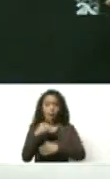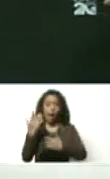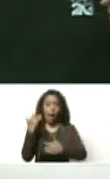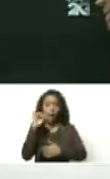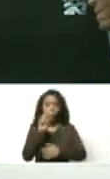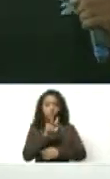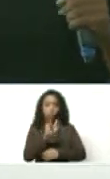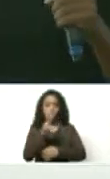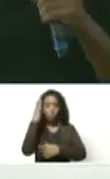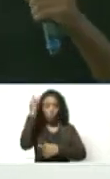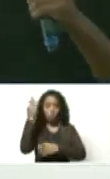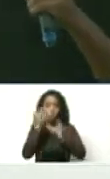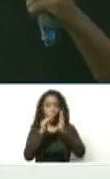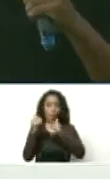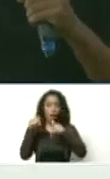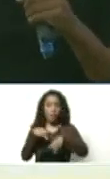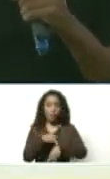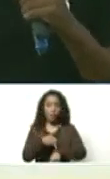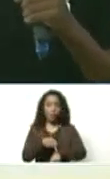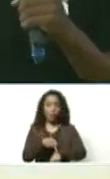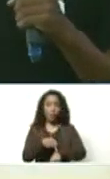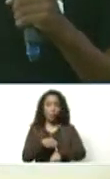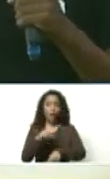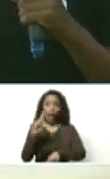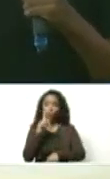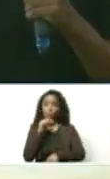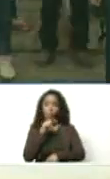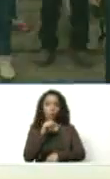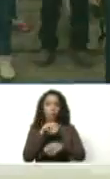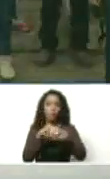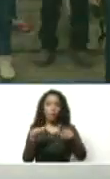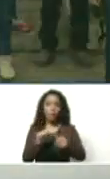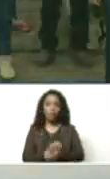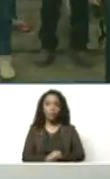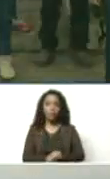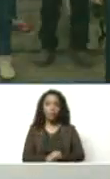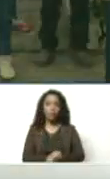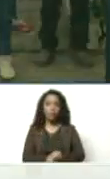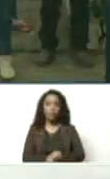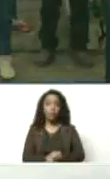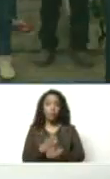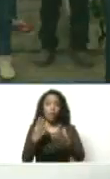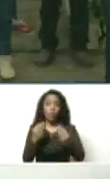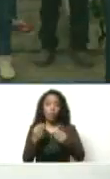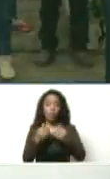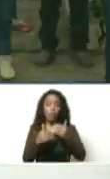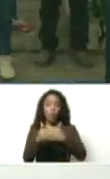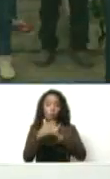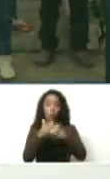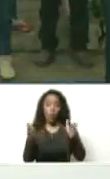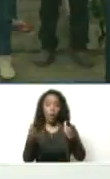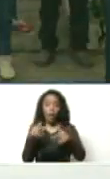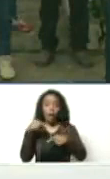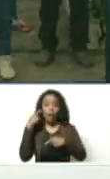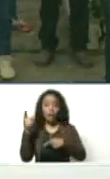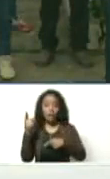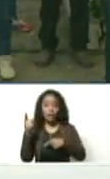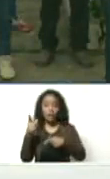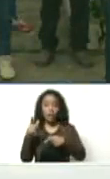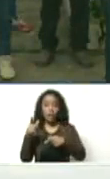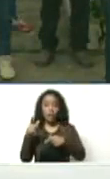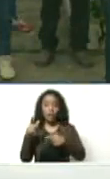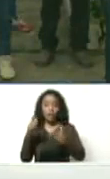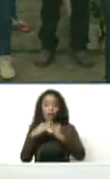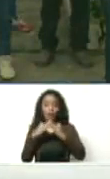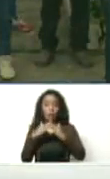tengo 2 consejos comunales en este momento que no tienen tierra, y hay tanta tierra en esta hacienda, mi